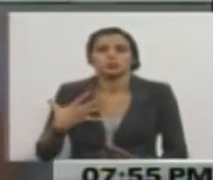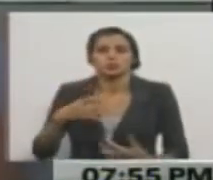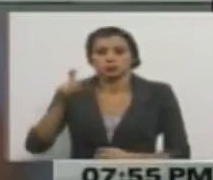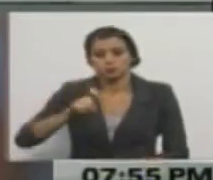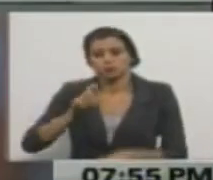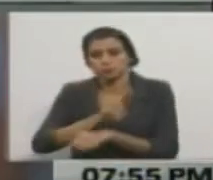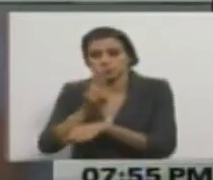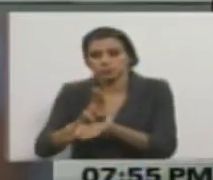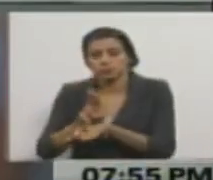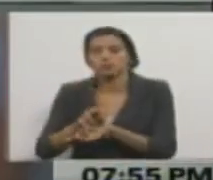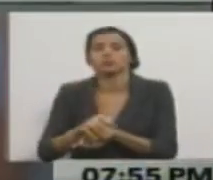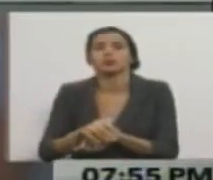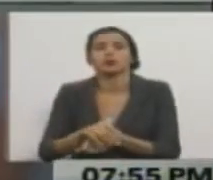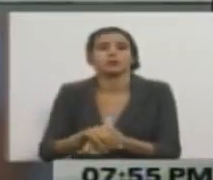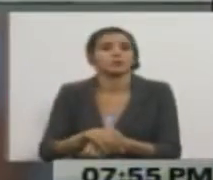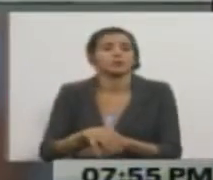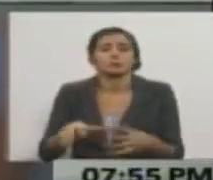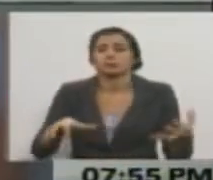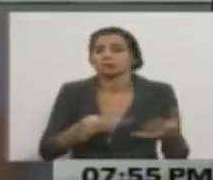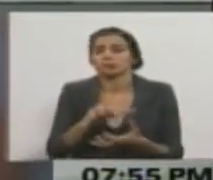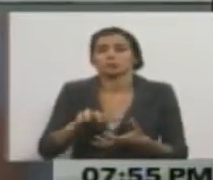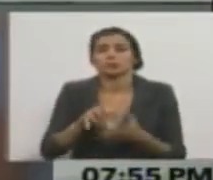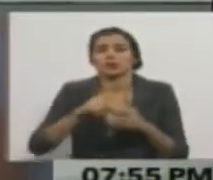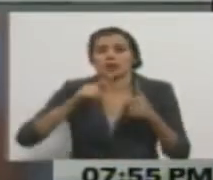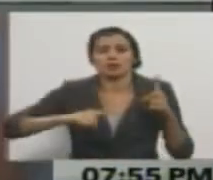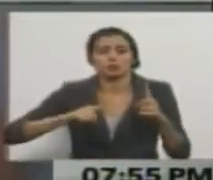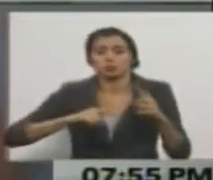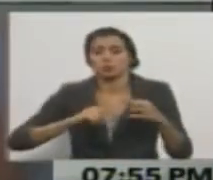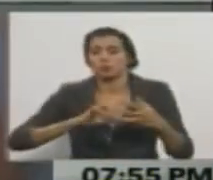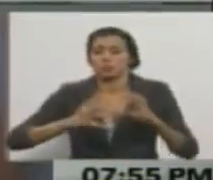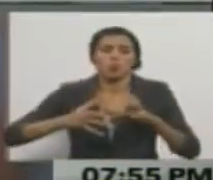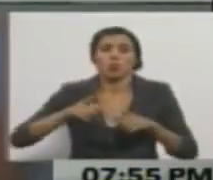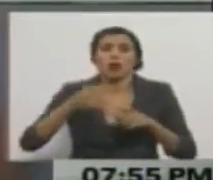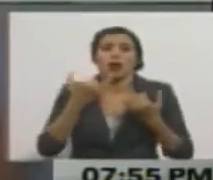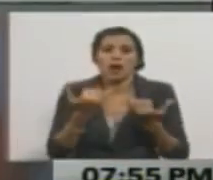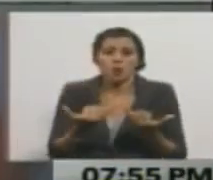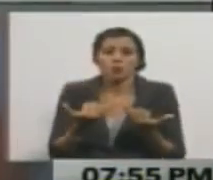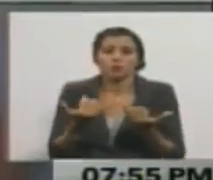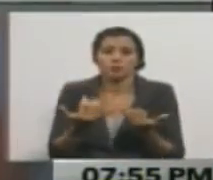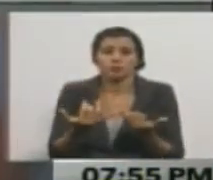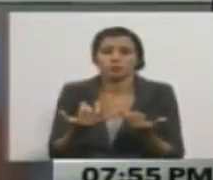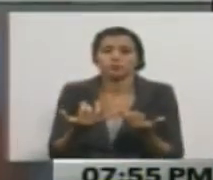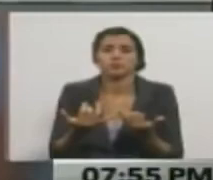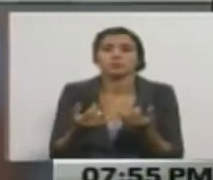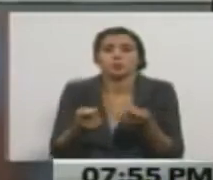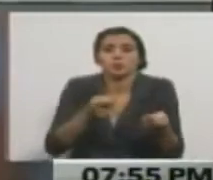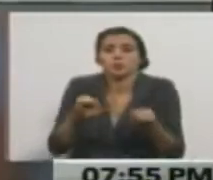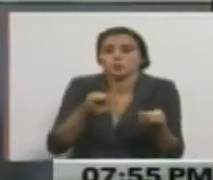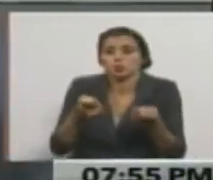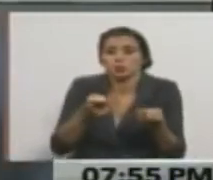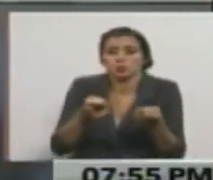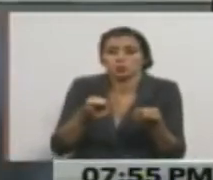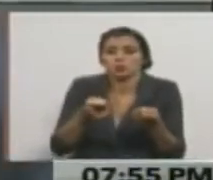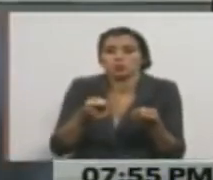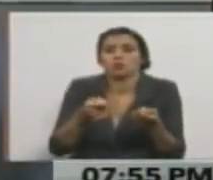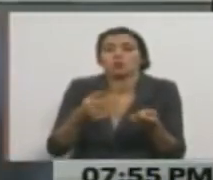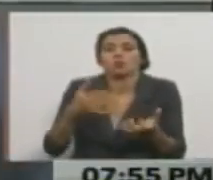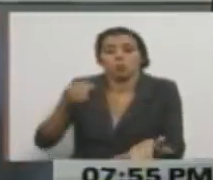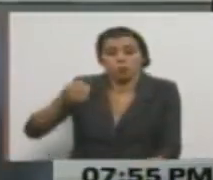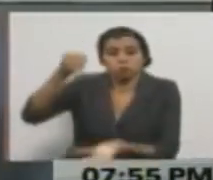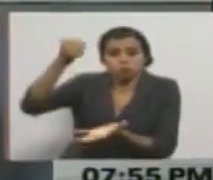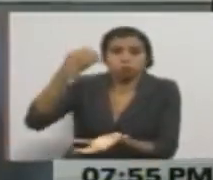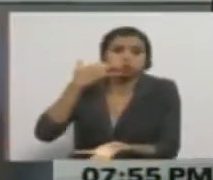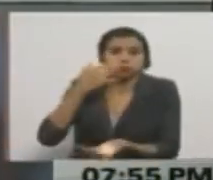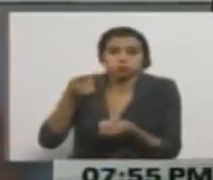a este colapso eléctrico, en este momento se racionaron las bolsas de hielo